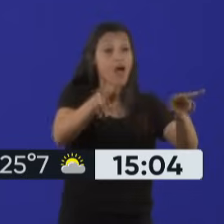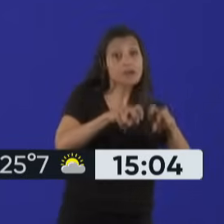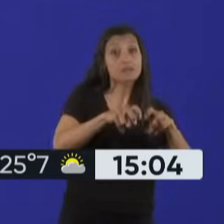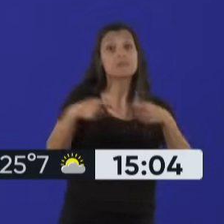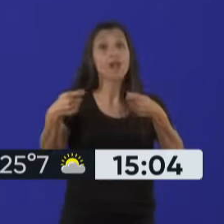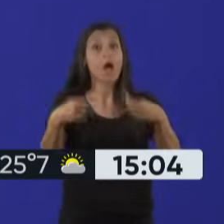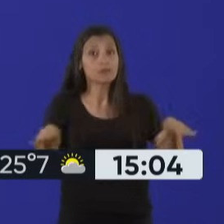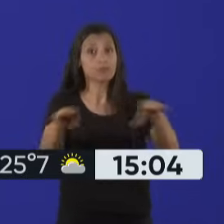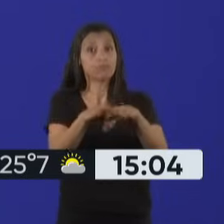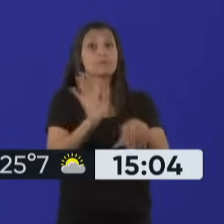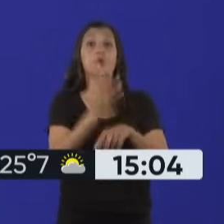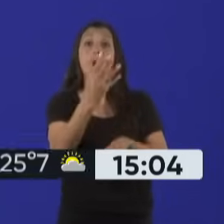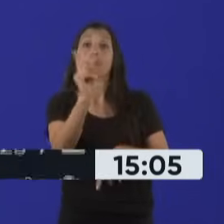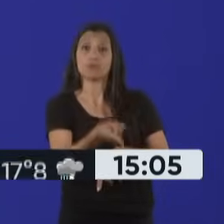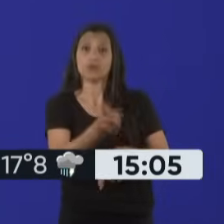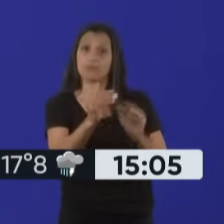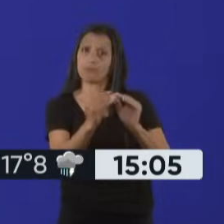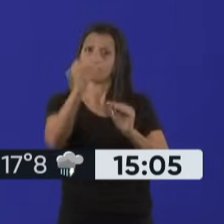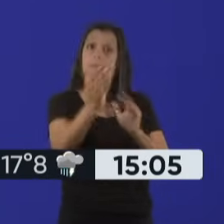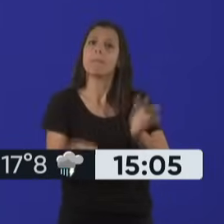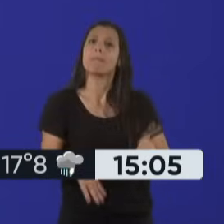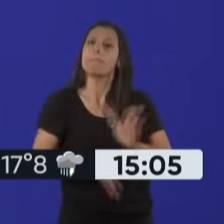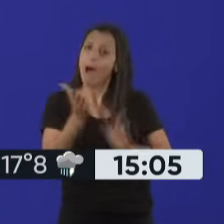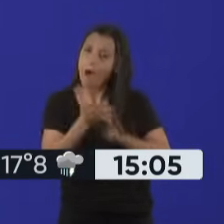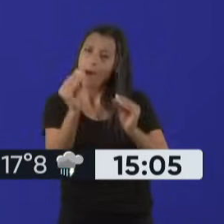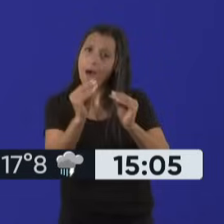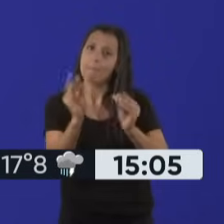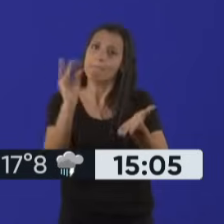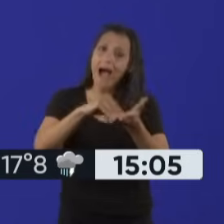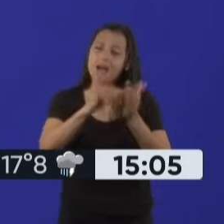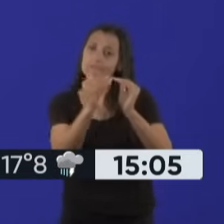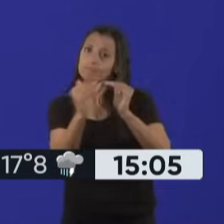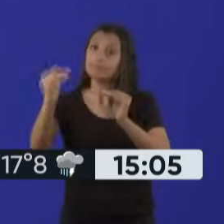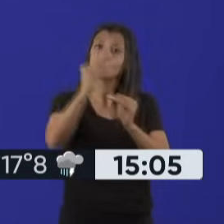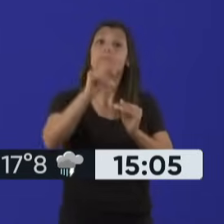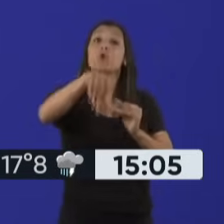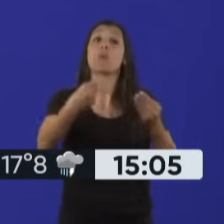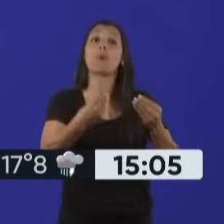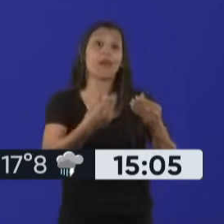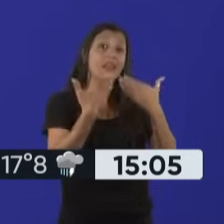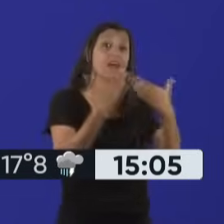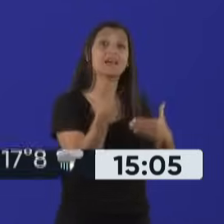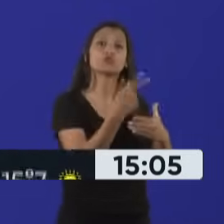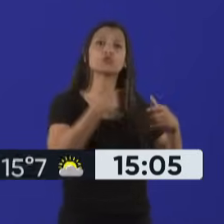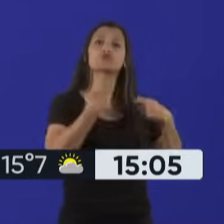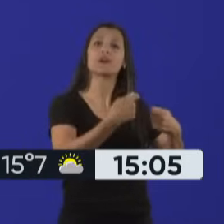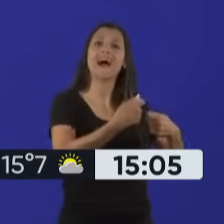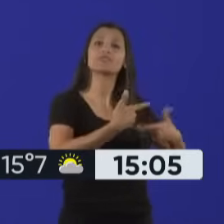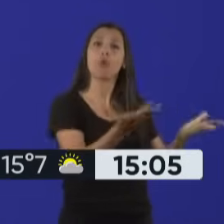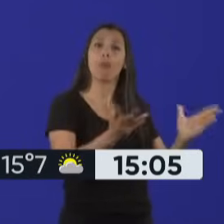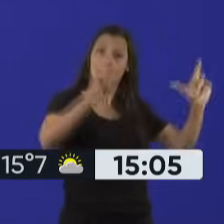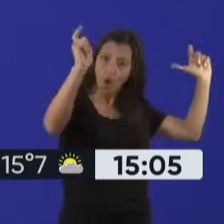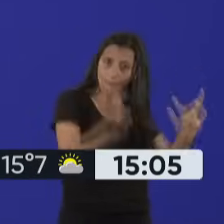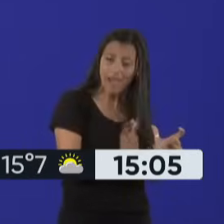a tener del 4, ¿no? Vamos a tener más crecimiento porque se hizo bajando el gasto público, no solo porque además va